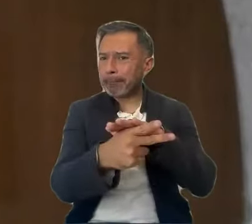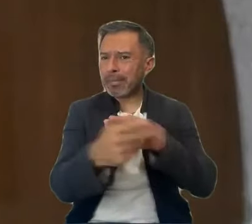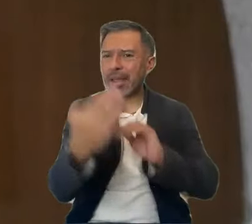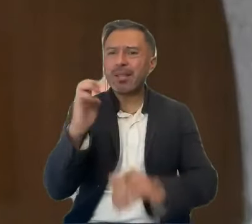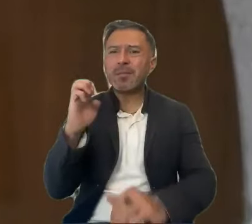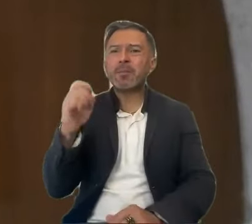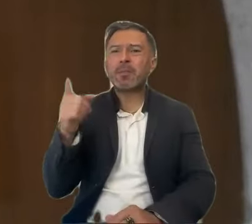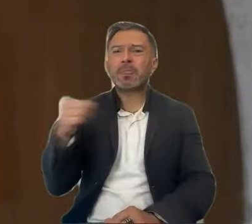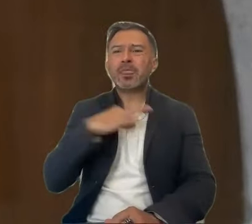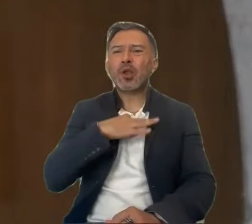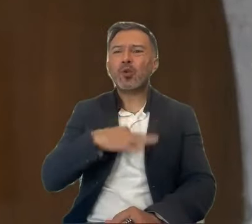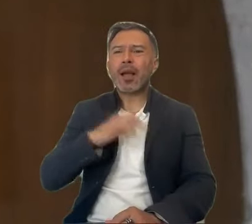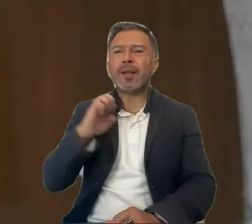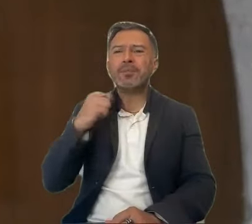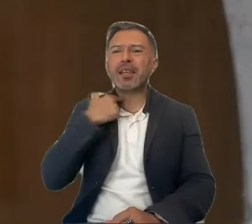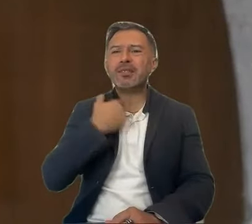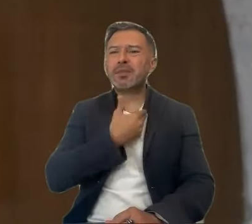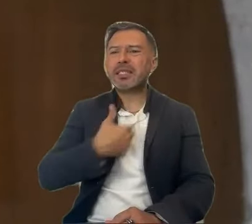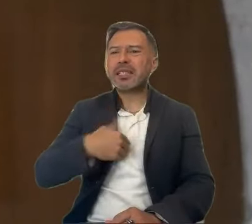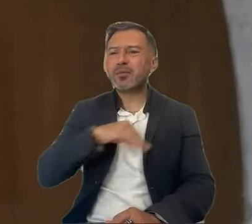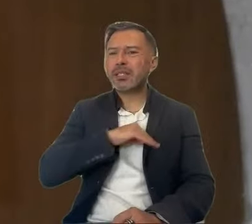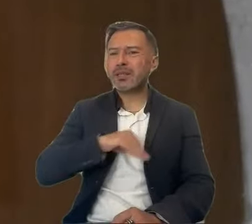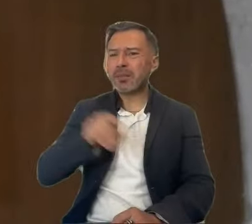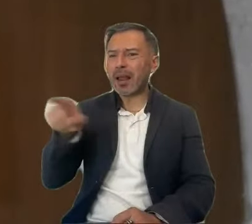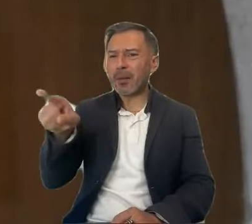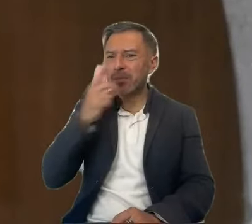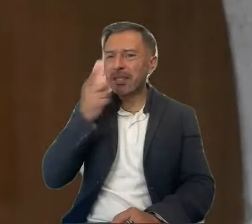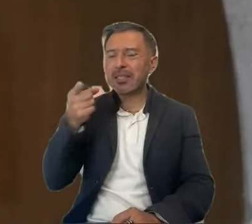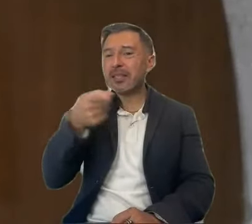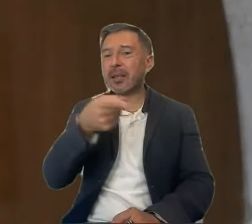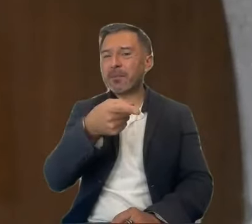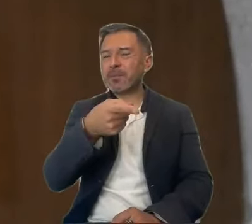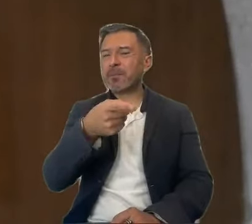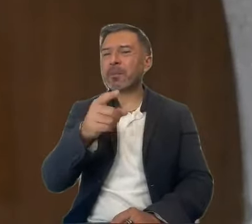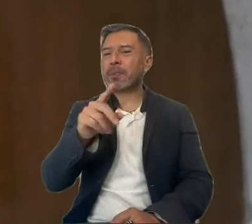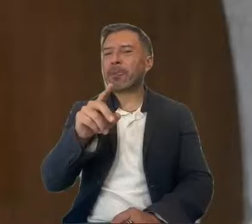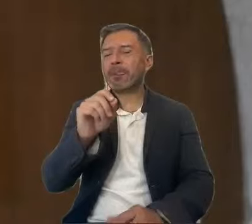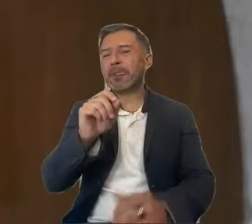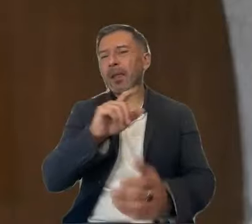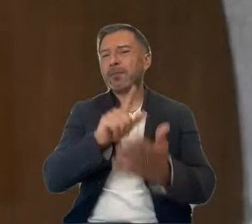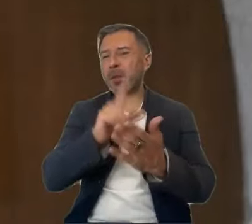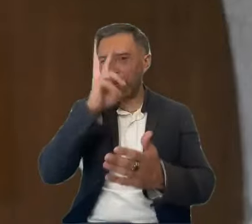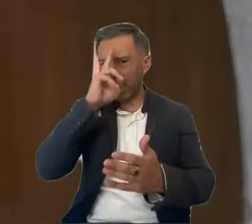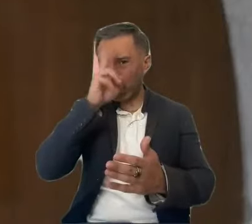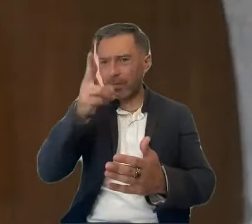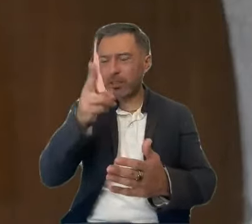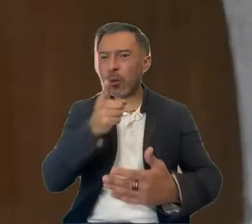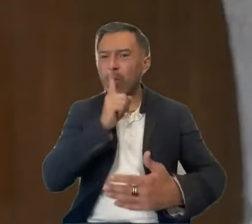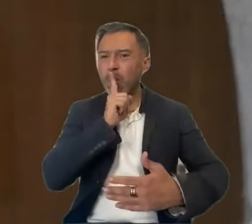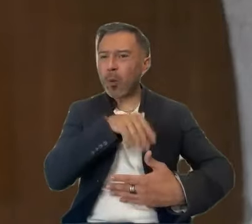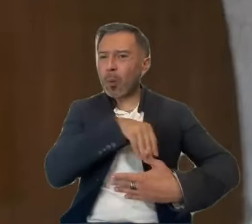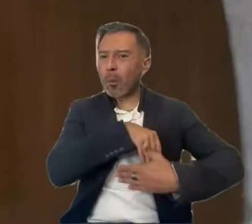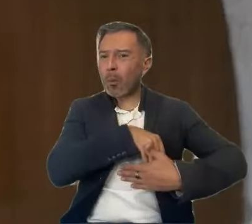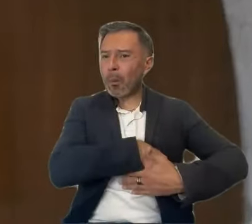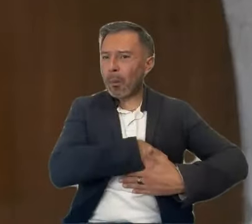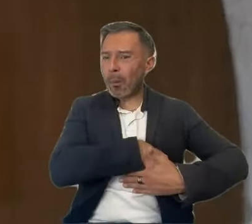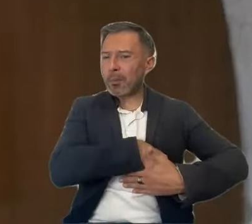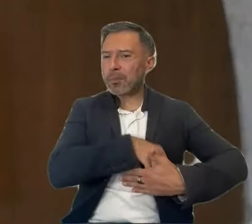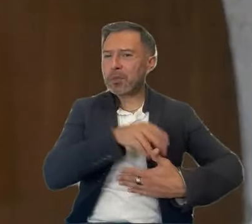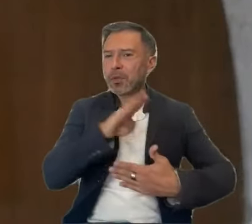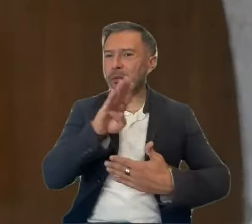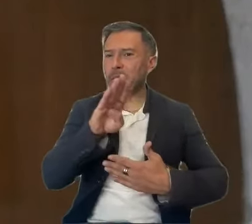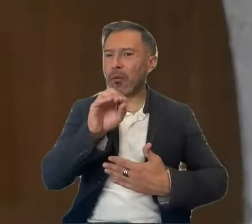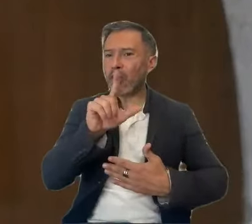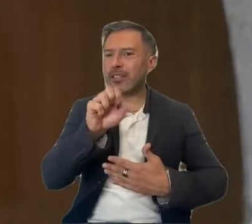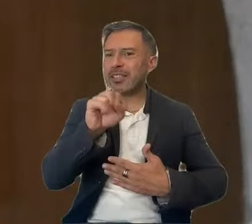que a eso en su legislatura le llamaban veto de bolsillo. Pues de alguna manera aplicaron el veto de bolsillo, no se publicó